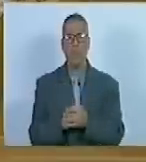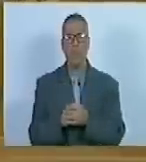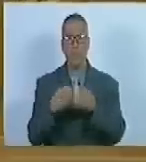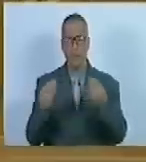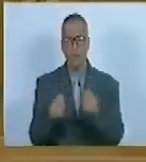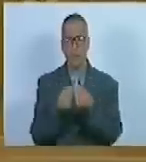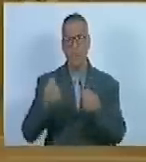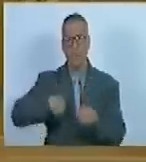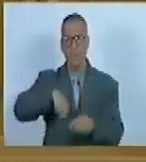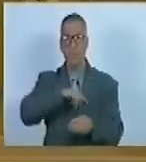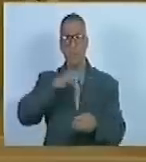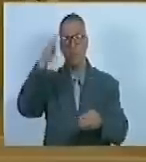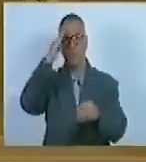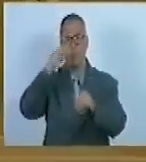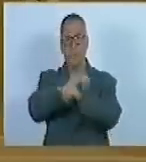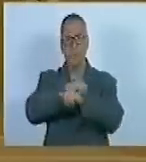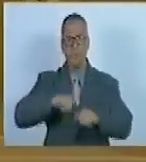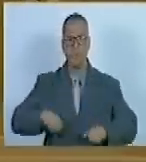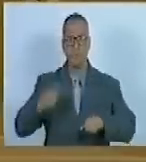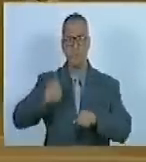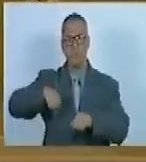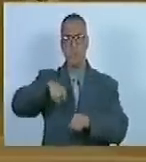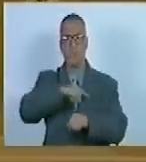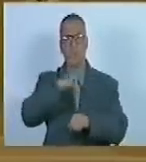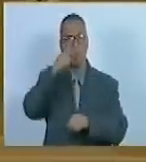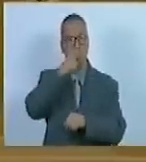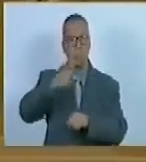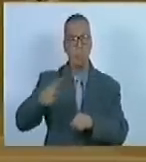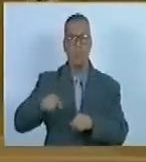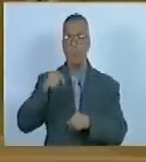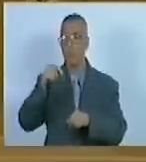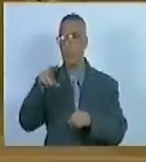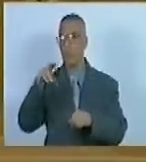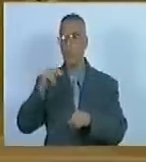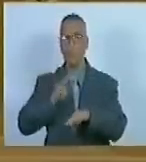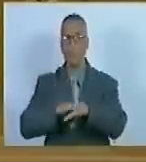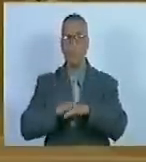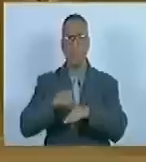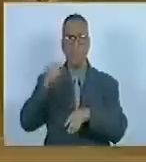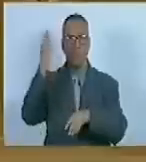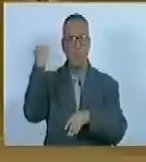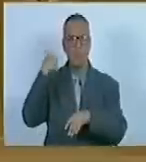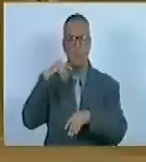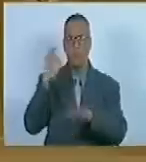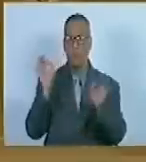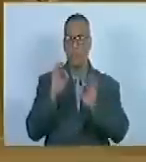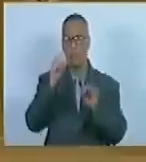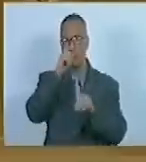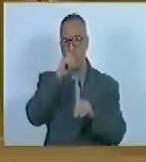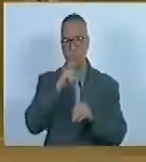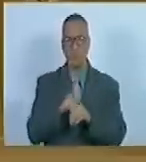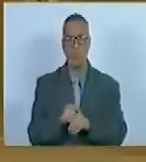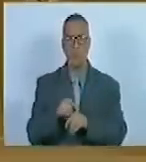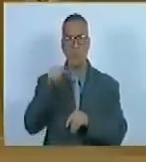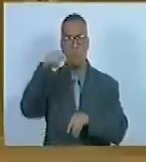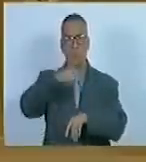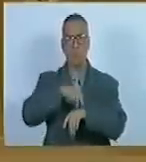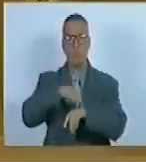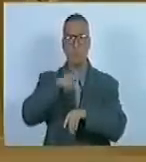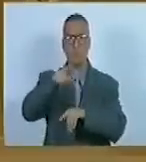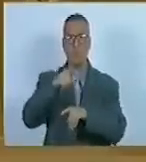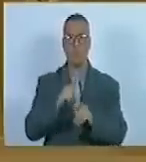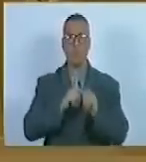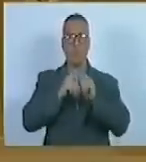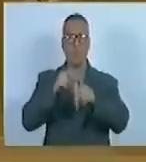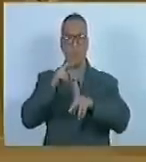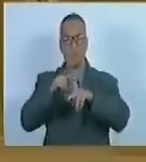acompañando a nuestra Fuerza Armada, a nuestro pueblo. Esto no sucedió en el periodo pasado, donde aquí